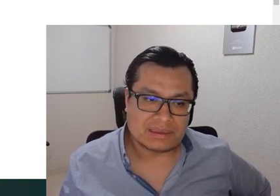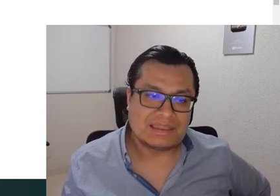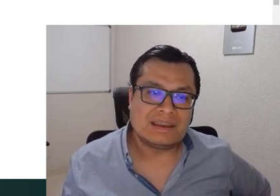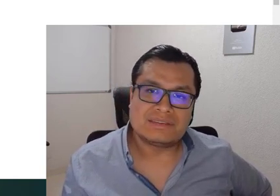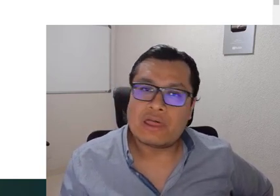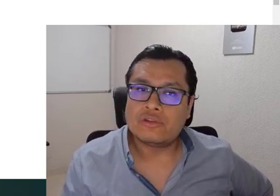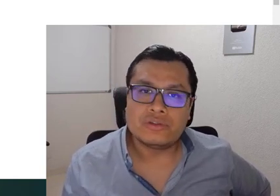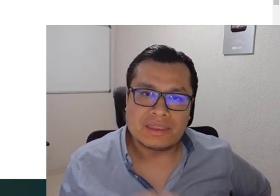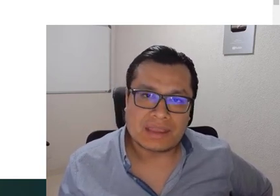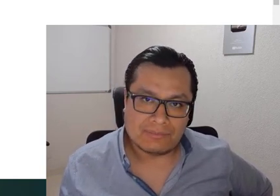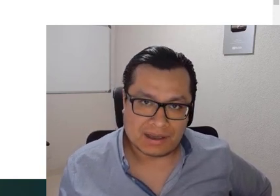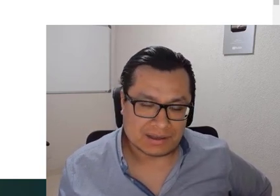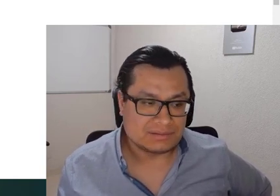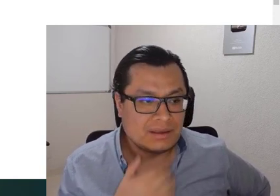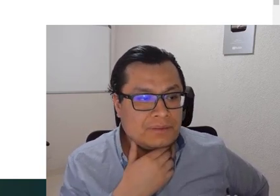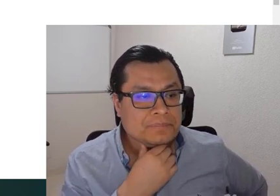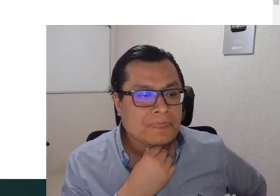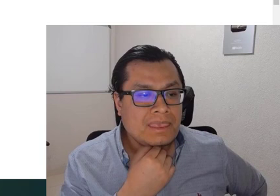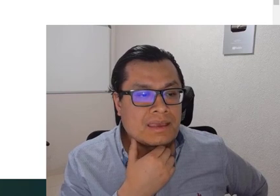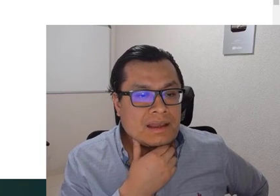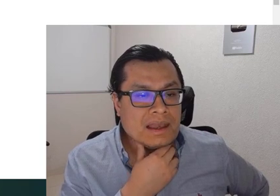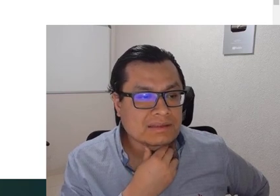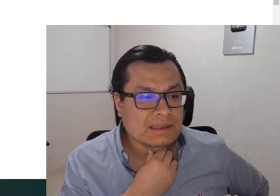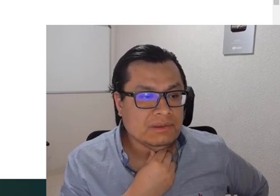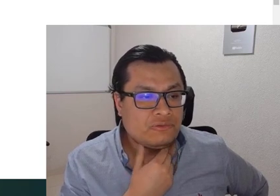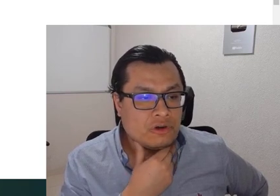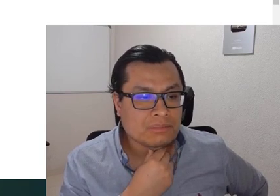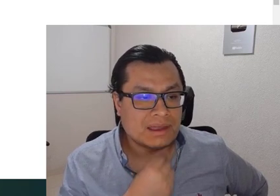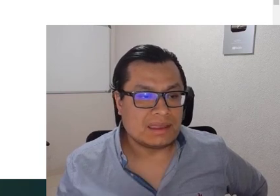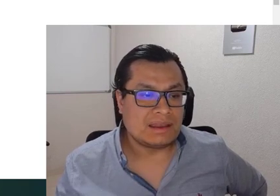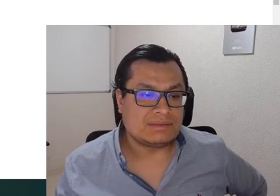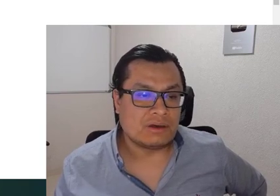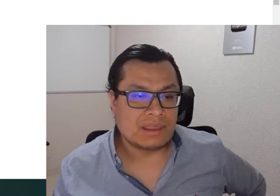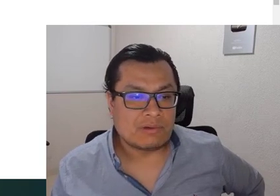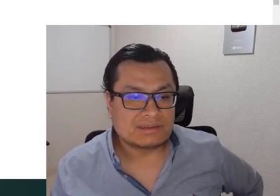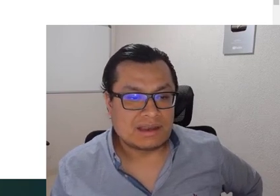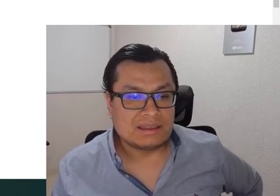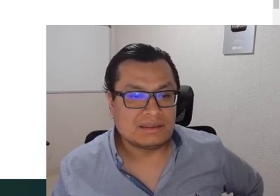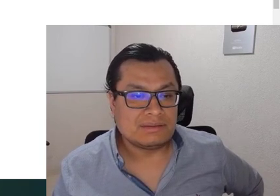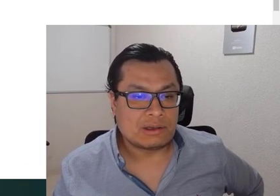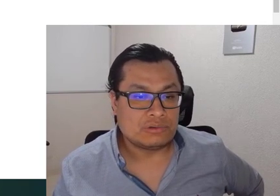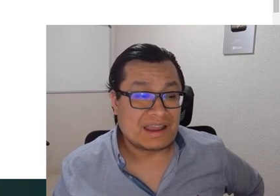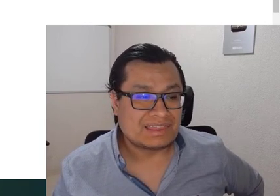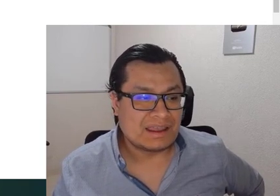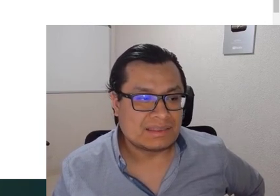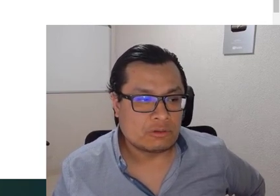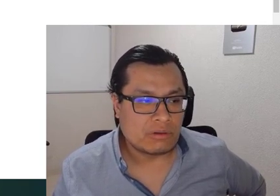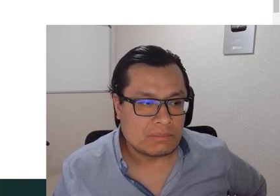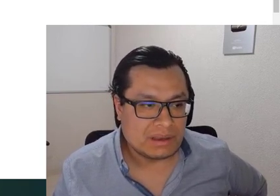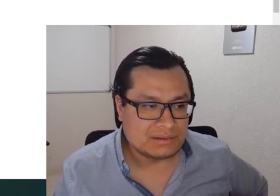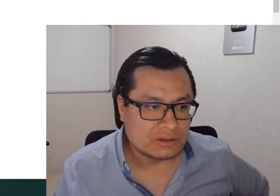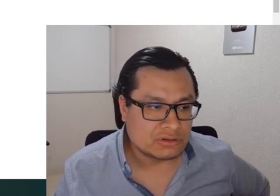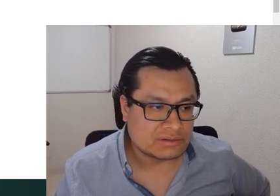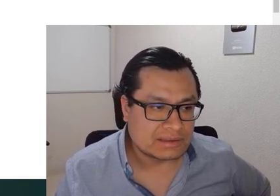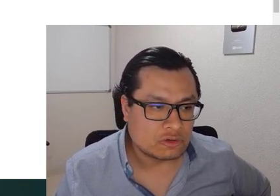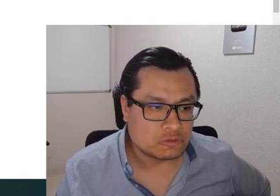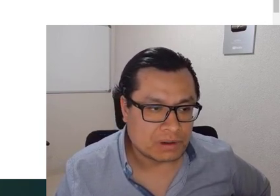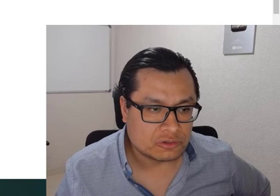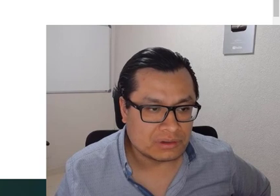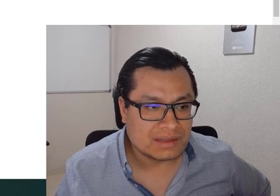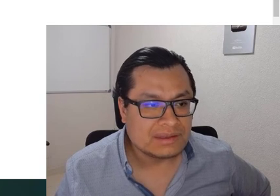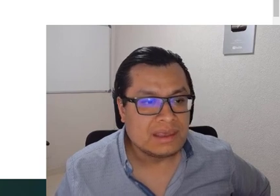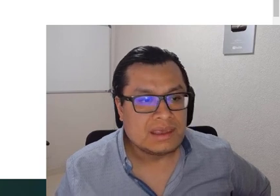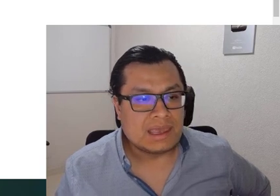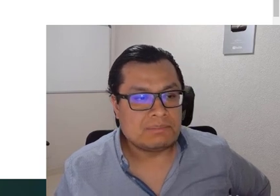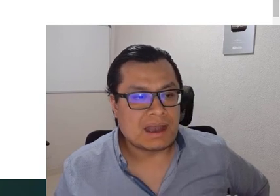vacunarse en el estado donde trabajas la serie informa que en el estado de aguascalientes se vacunará 39 mil 162